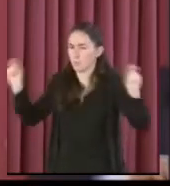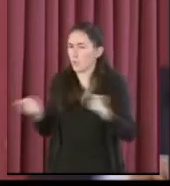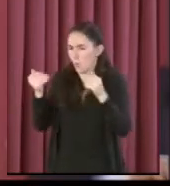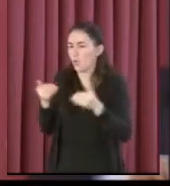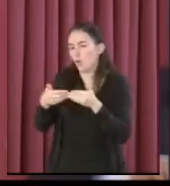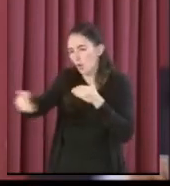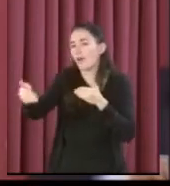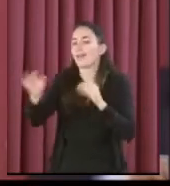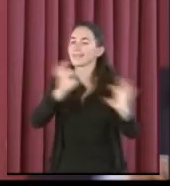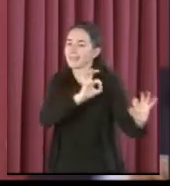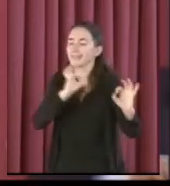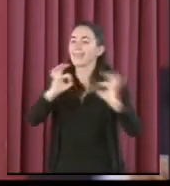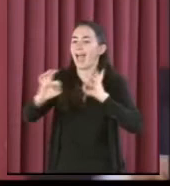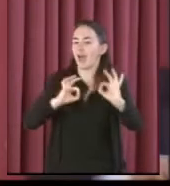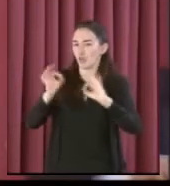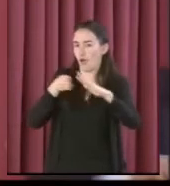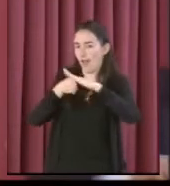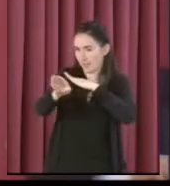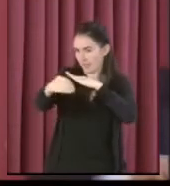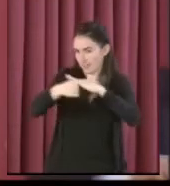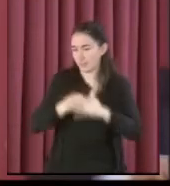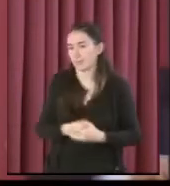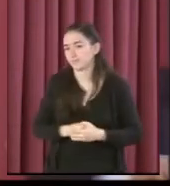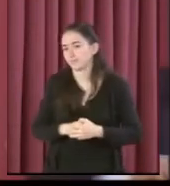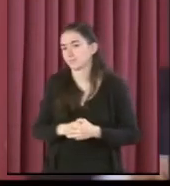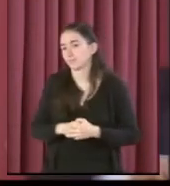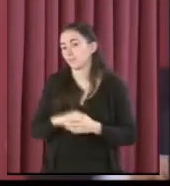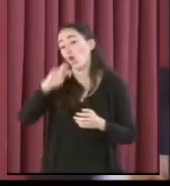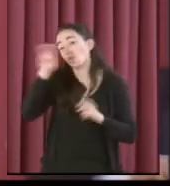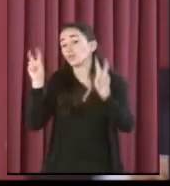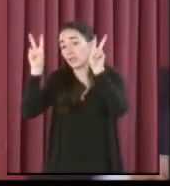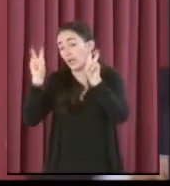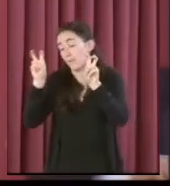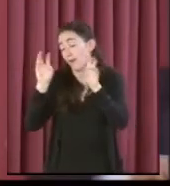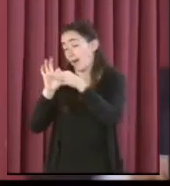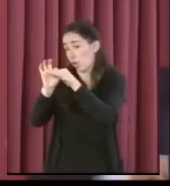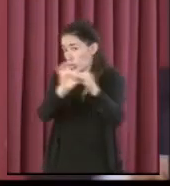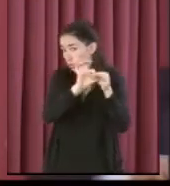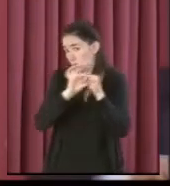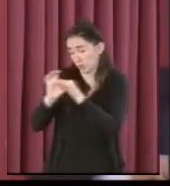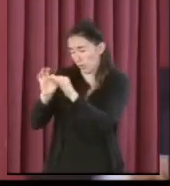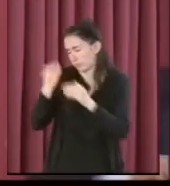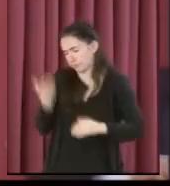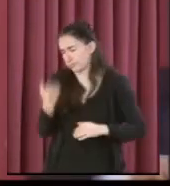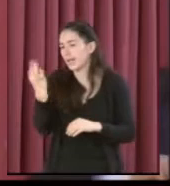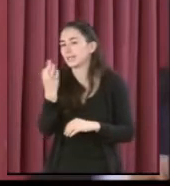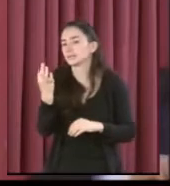Otra de las grandes líneas de trabajo en el ámbito de la cohesión es, sin duda alguna, la lucha contra la exclusión